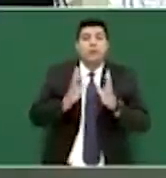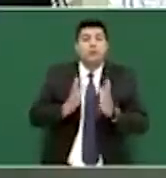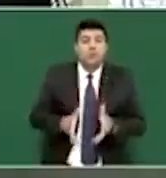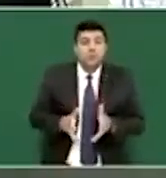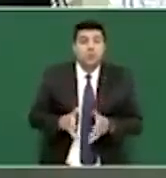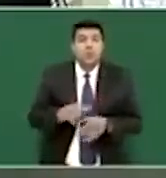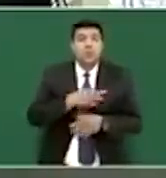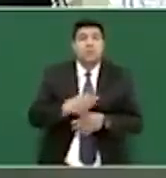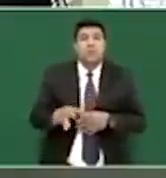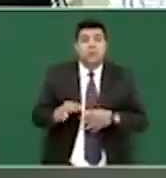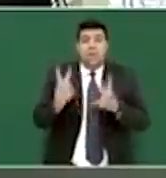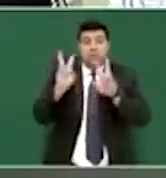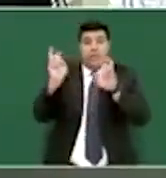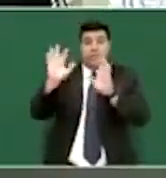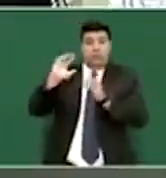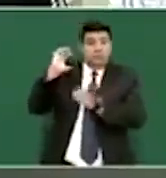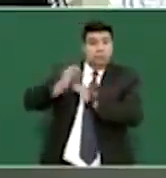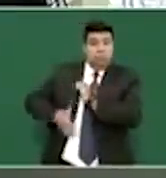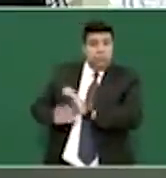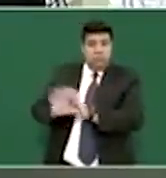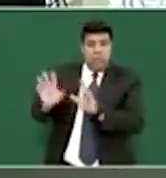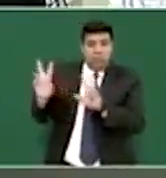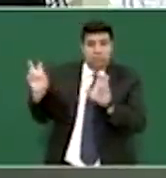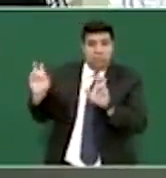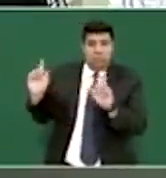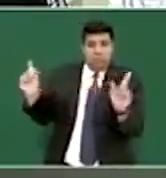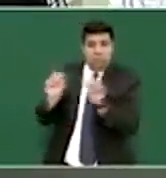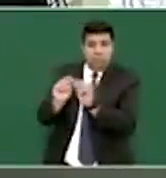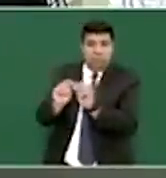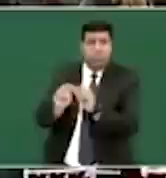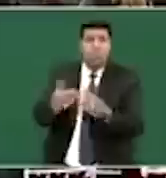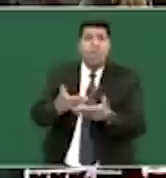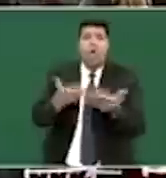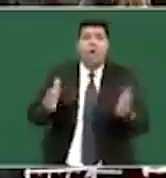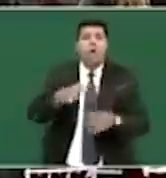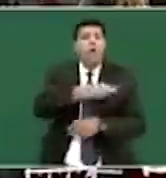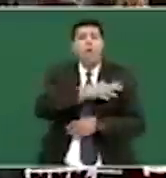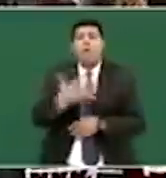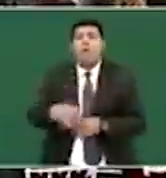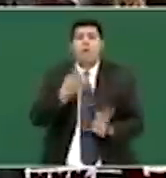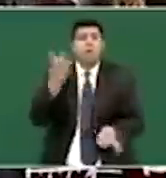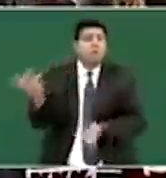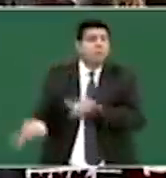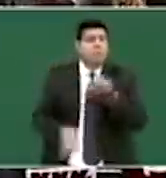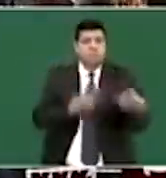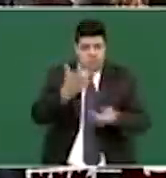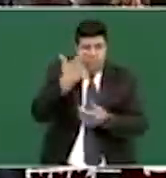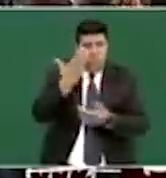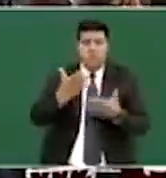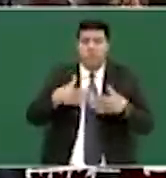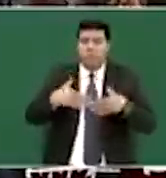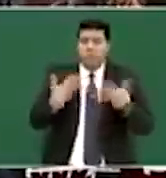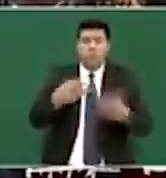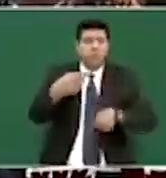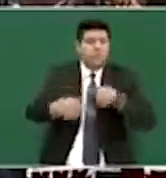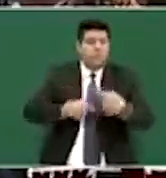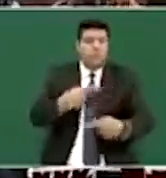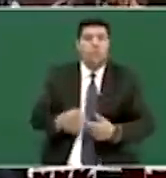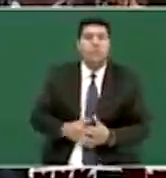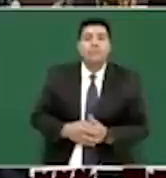podemos cerrar sobre el tema y abrimos en lo general. Si hay preguntas sobre el tema.